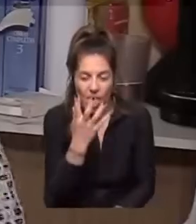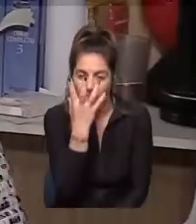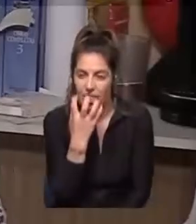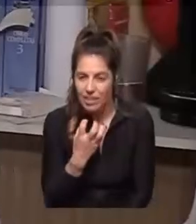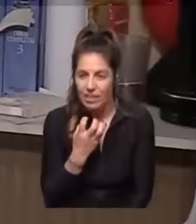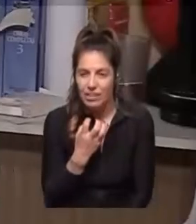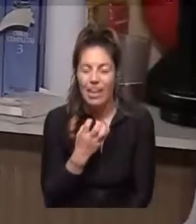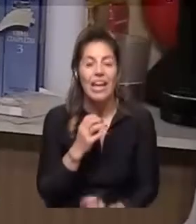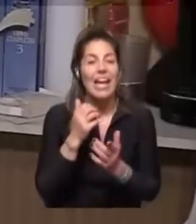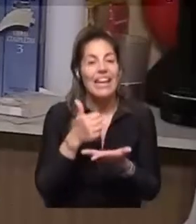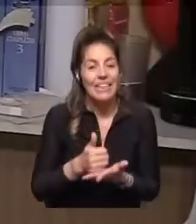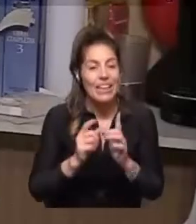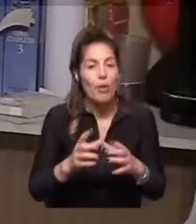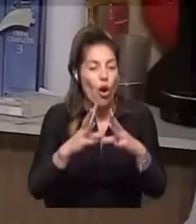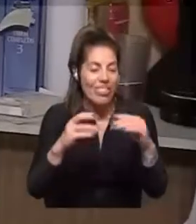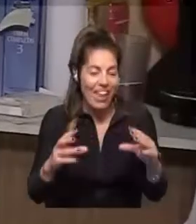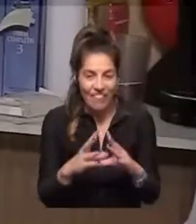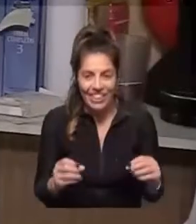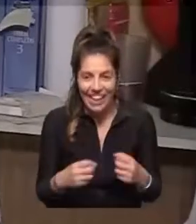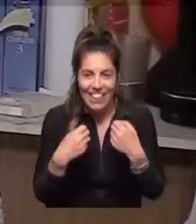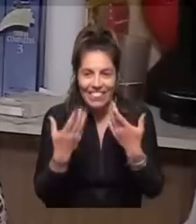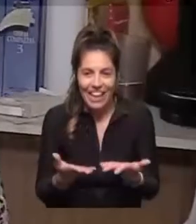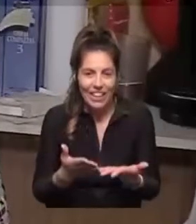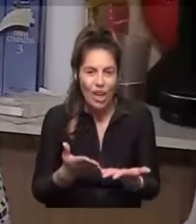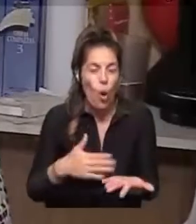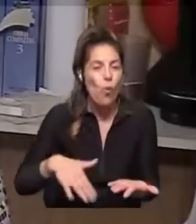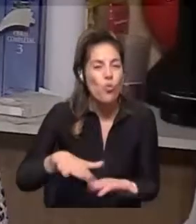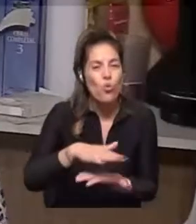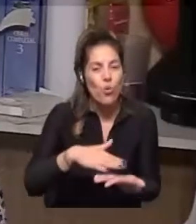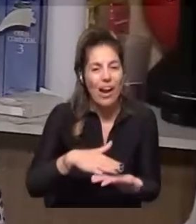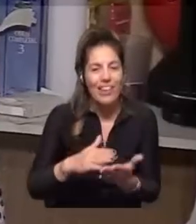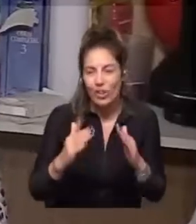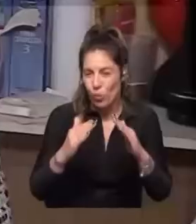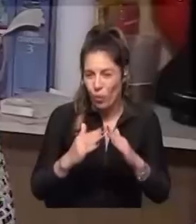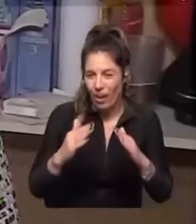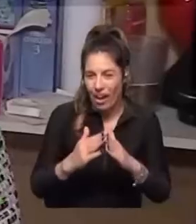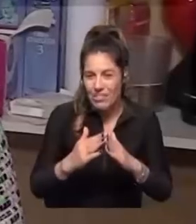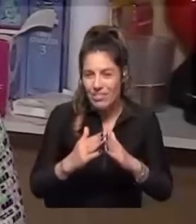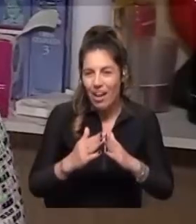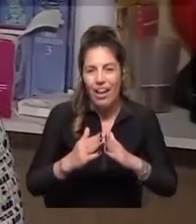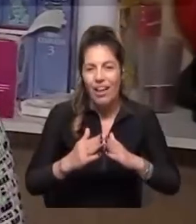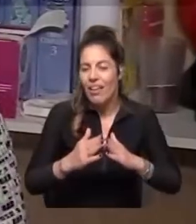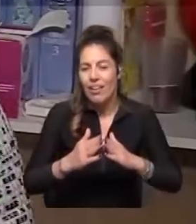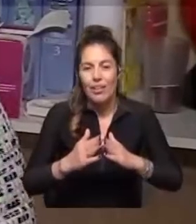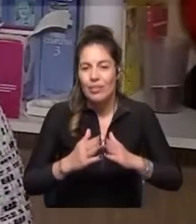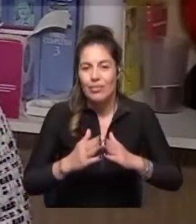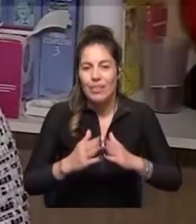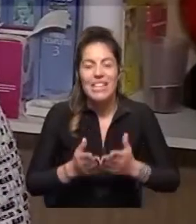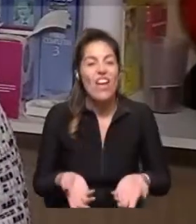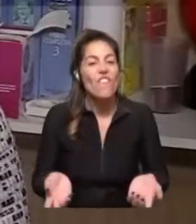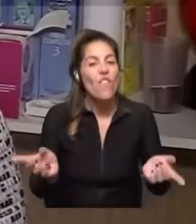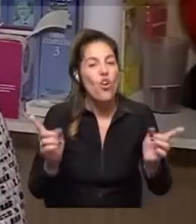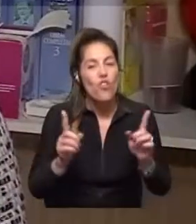está cuando sea Navidad ofrecerle un lugar en la mesa de tu casa es volver